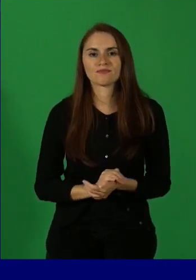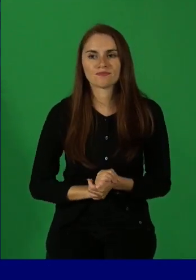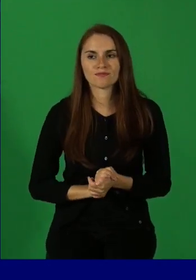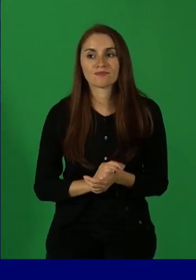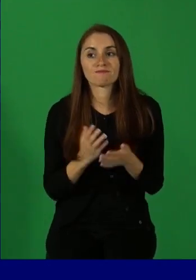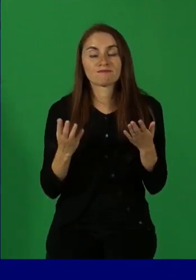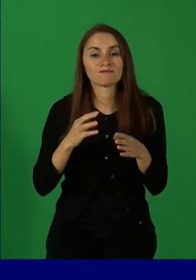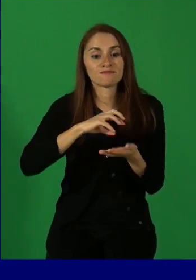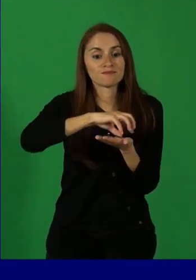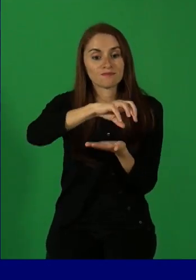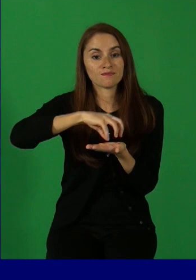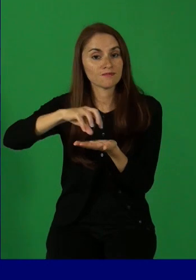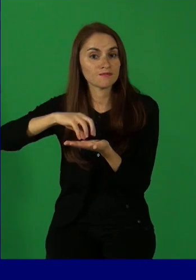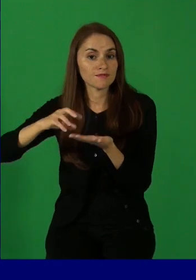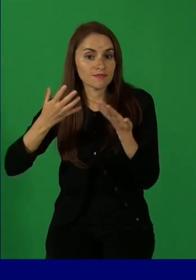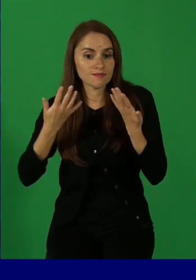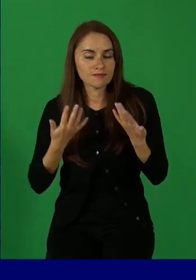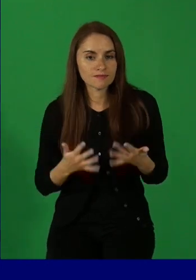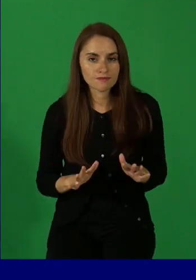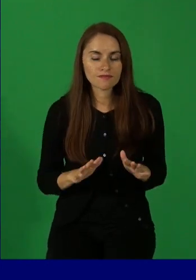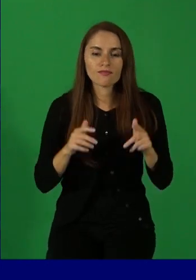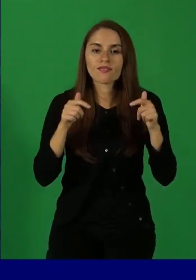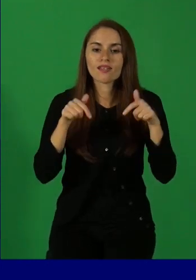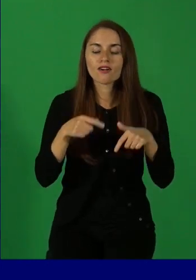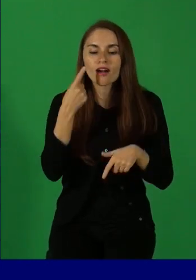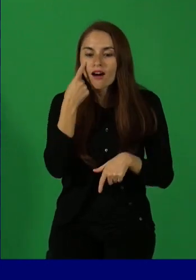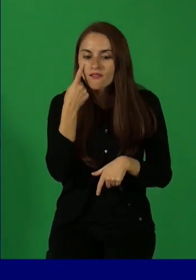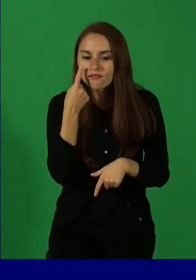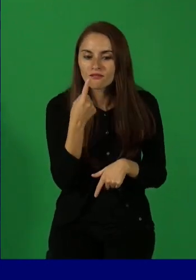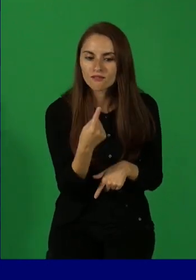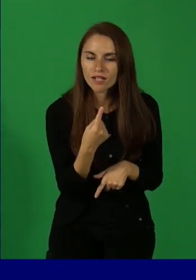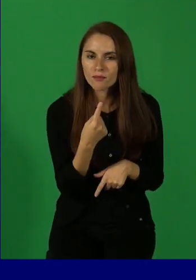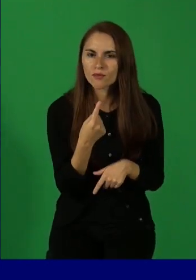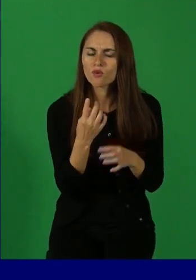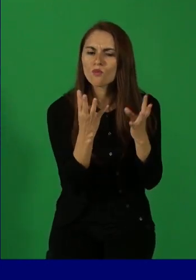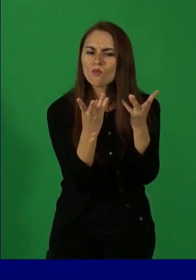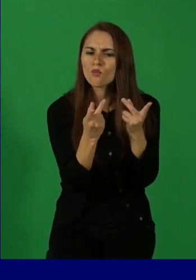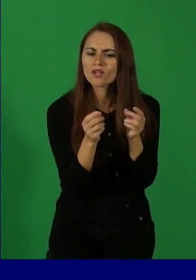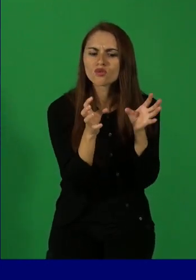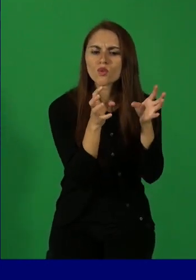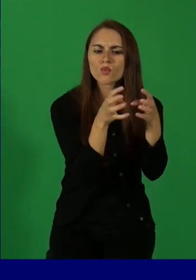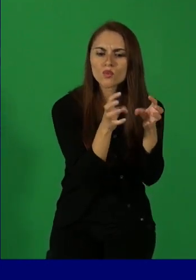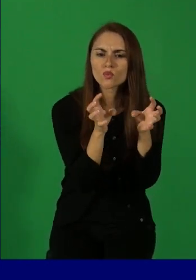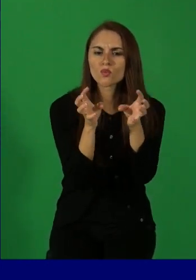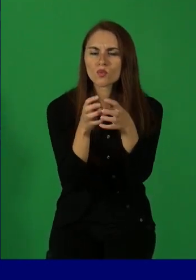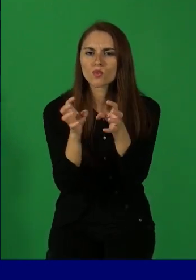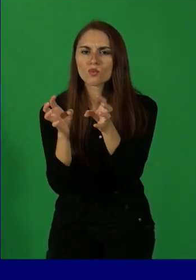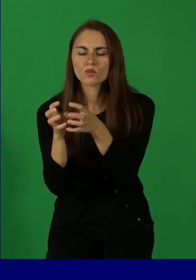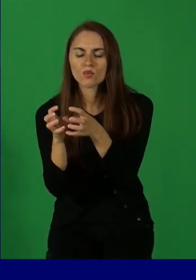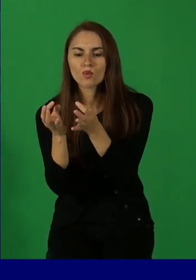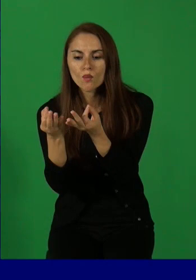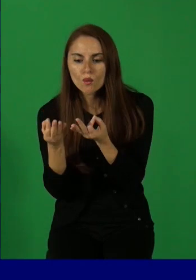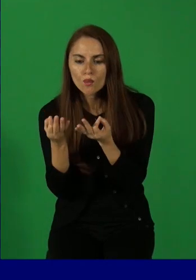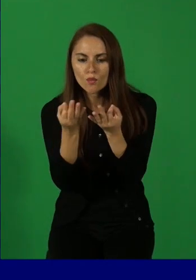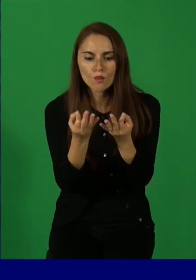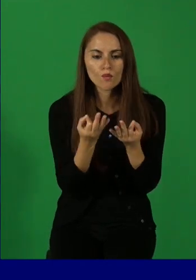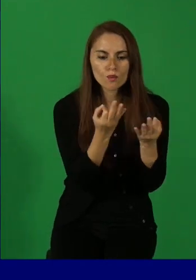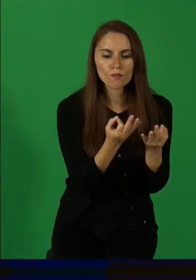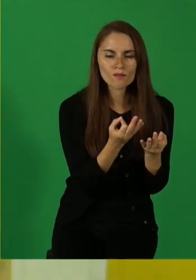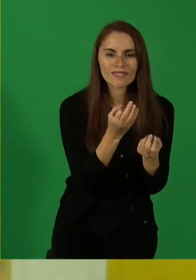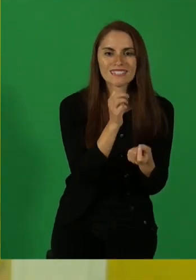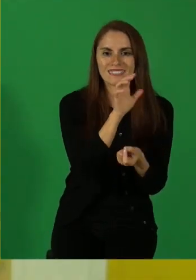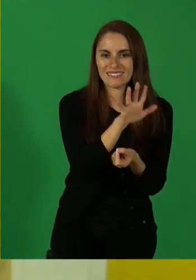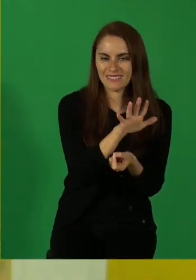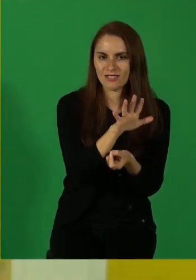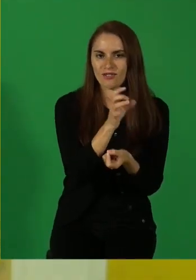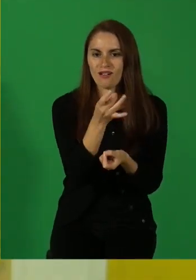Ya repartimos todos los elementos y ahora entonces, ¿cuántos elementos tiene cada grupo? 5. Muy